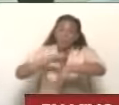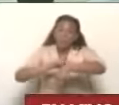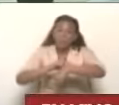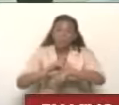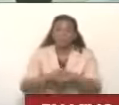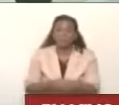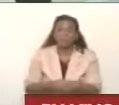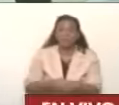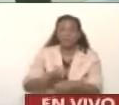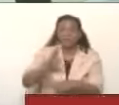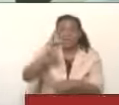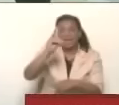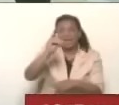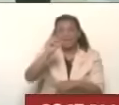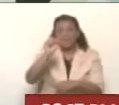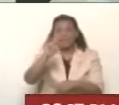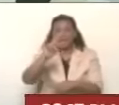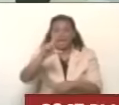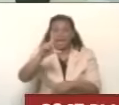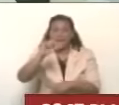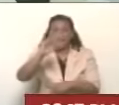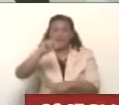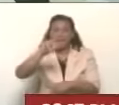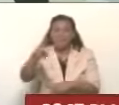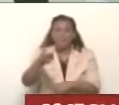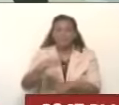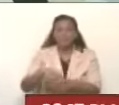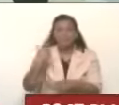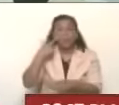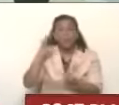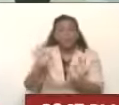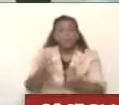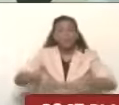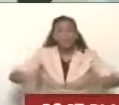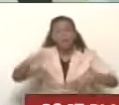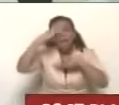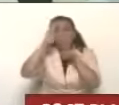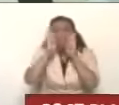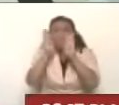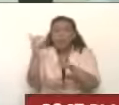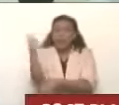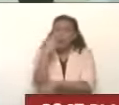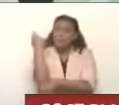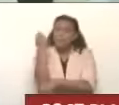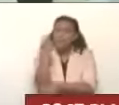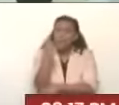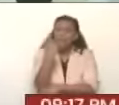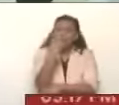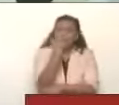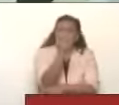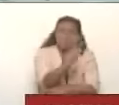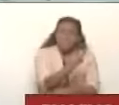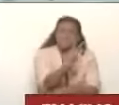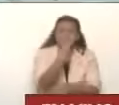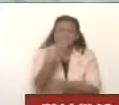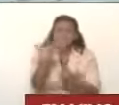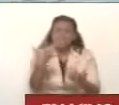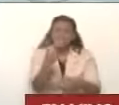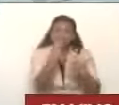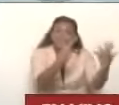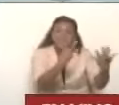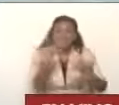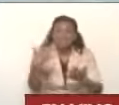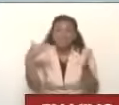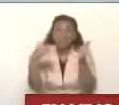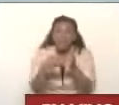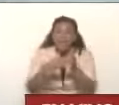Marín. Y reportándole, la Gran Misión Venezuela Mujer ha atendido en el estado Apure más de